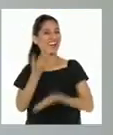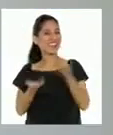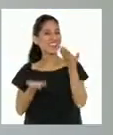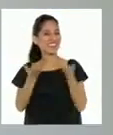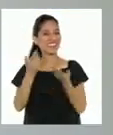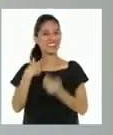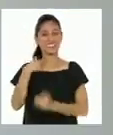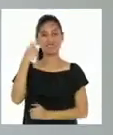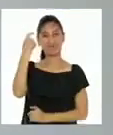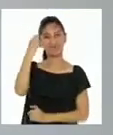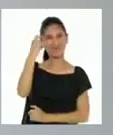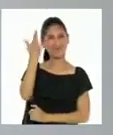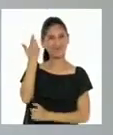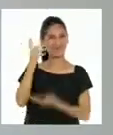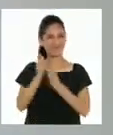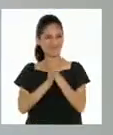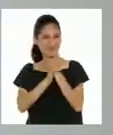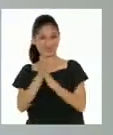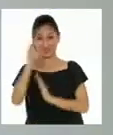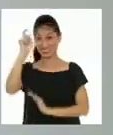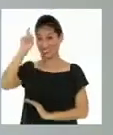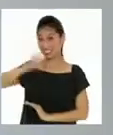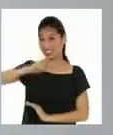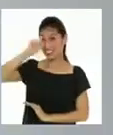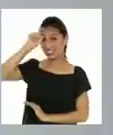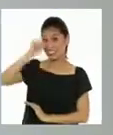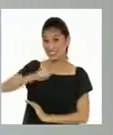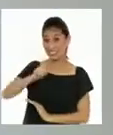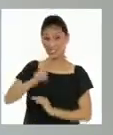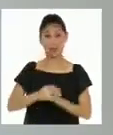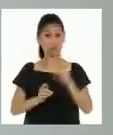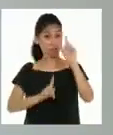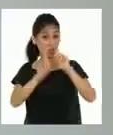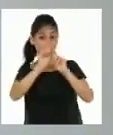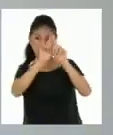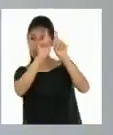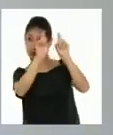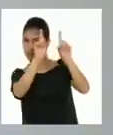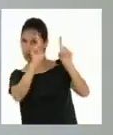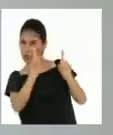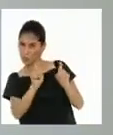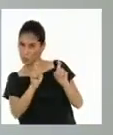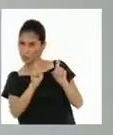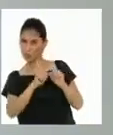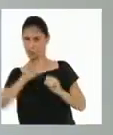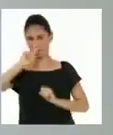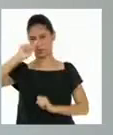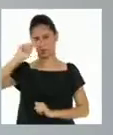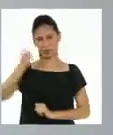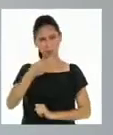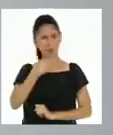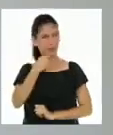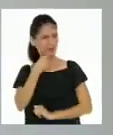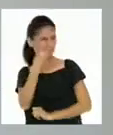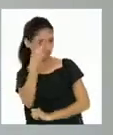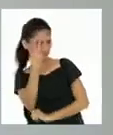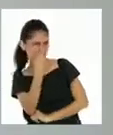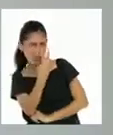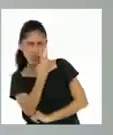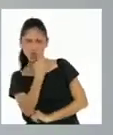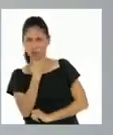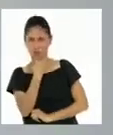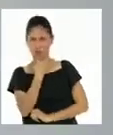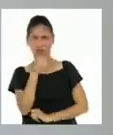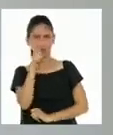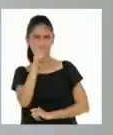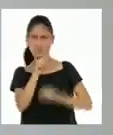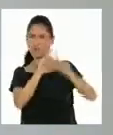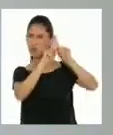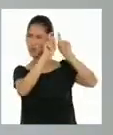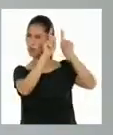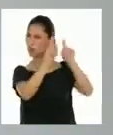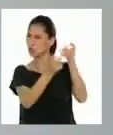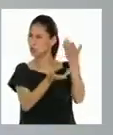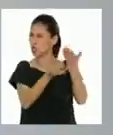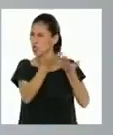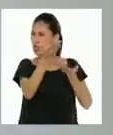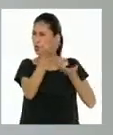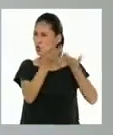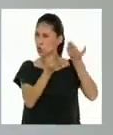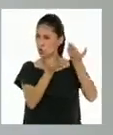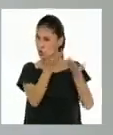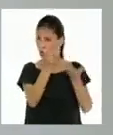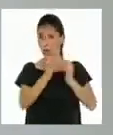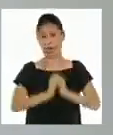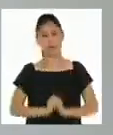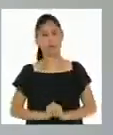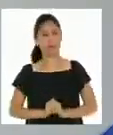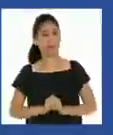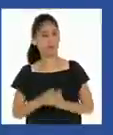Creo que necesitamos reformular algunas de esas preguntas. Primero, sería bueno identificar los tipos de preguntas en un cuestionario de